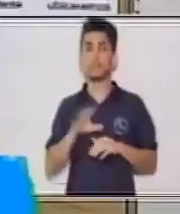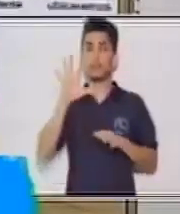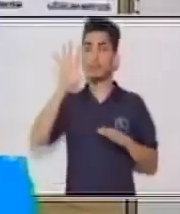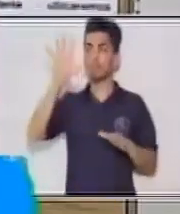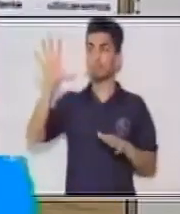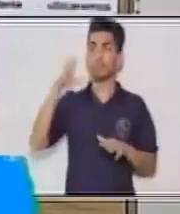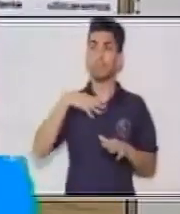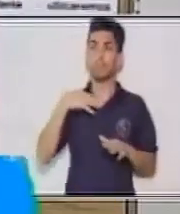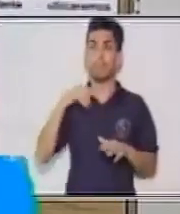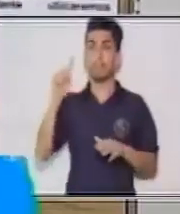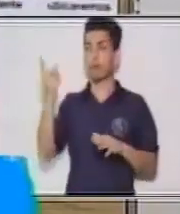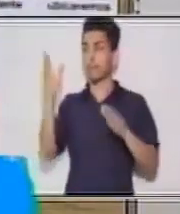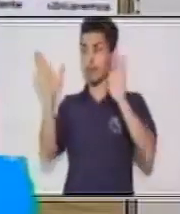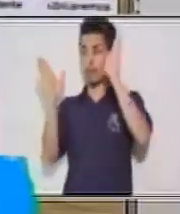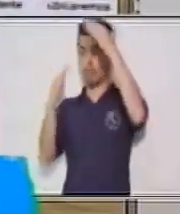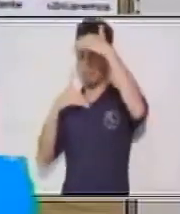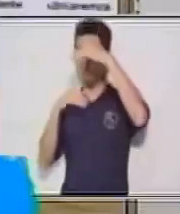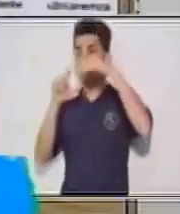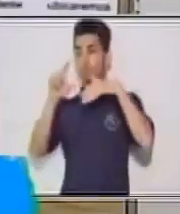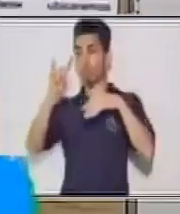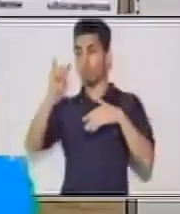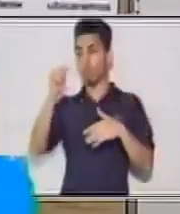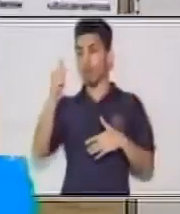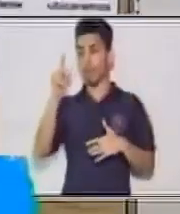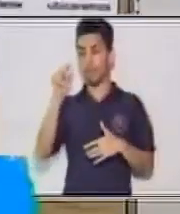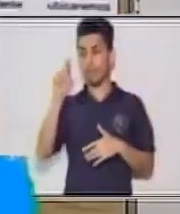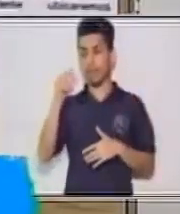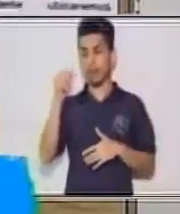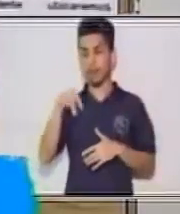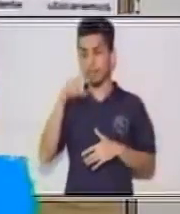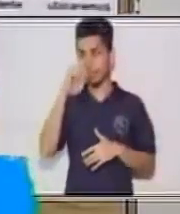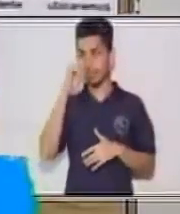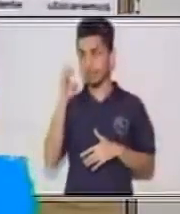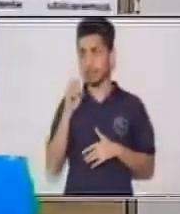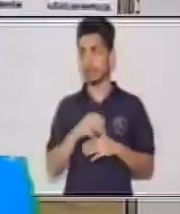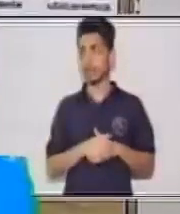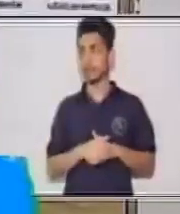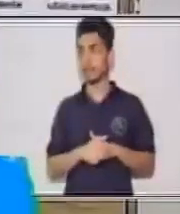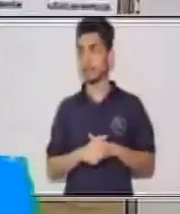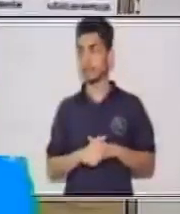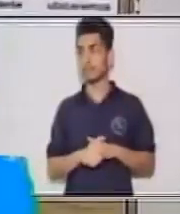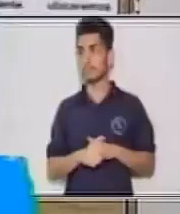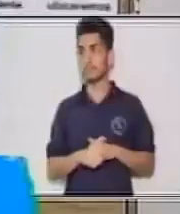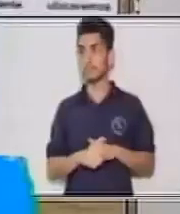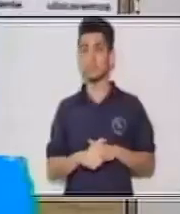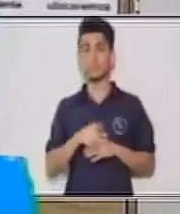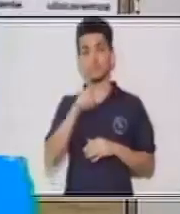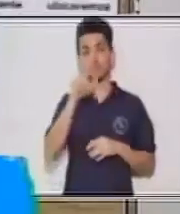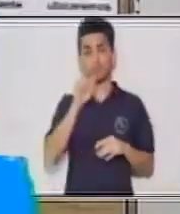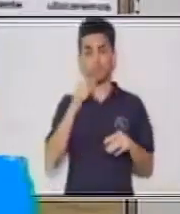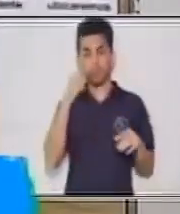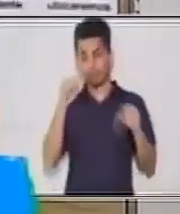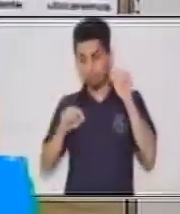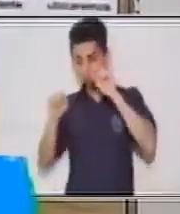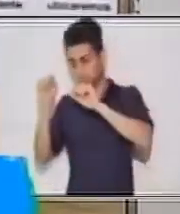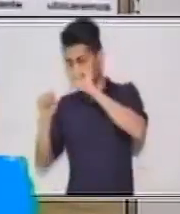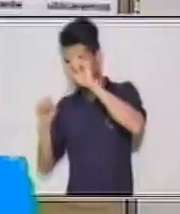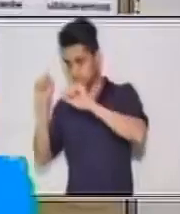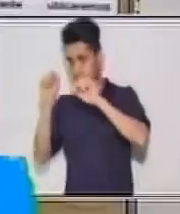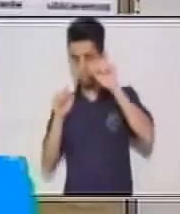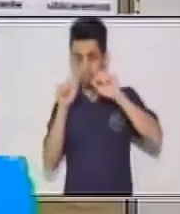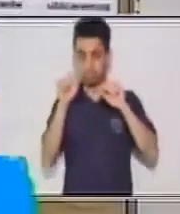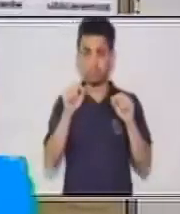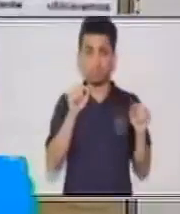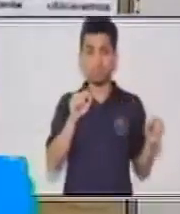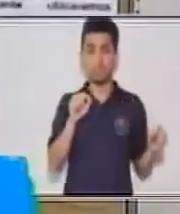de nuestro primer cuadrante. Entonces, acá, pues usted puede ir jugando como usted quiera. Cuando ya tiene, pues puede